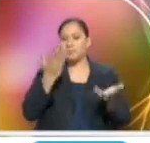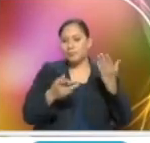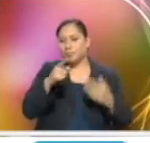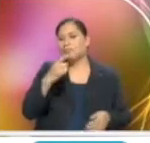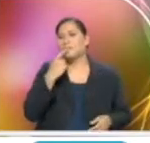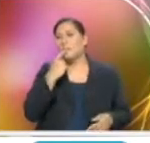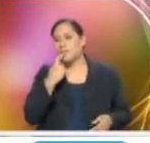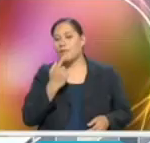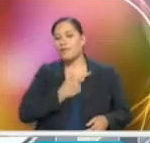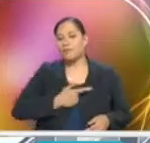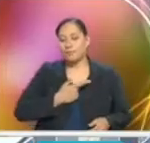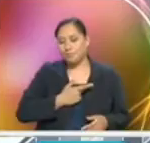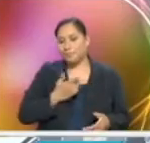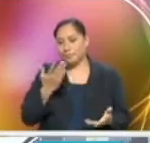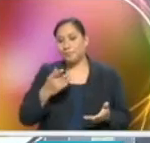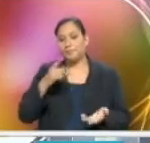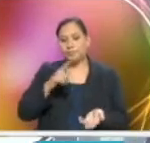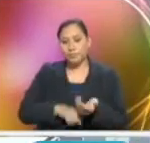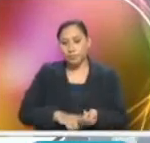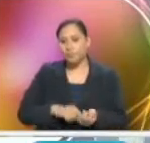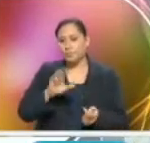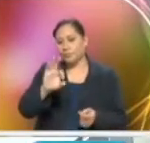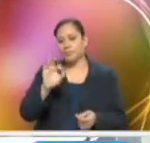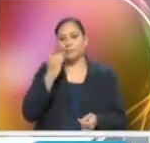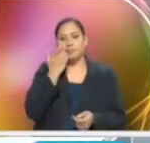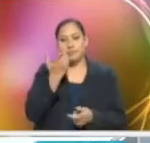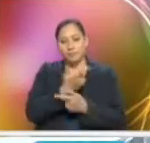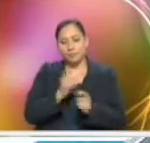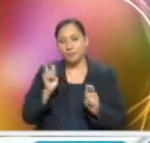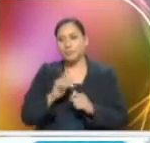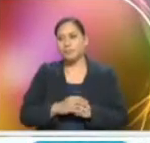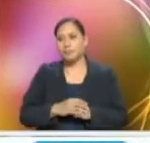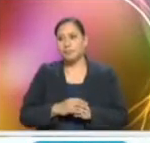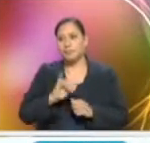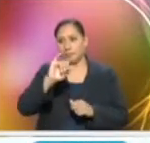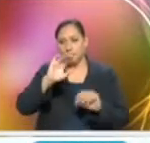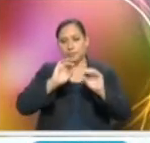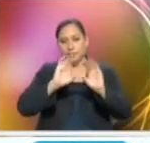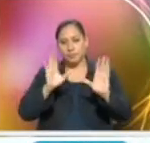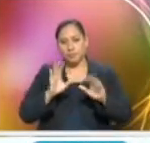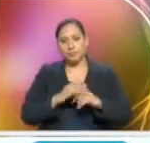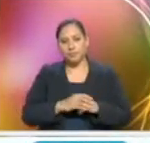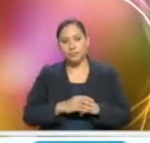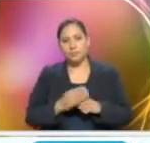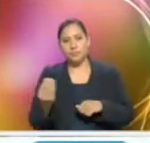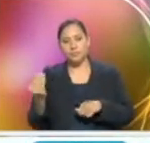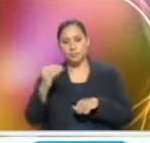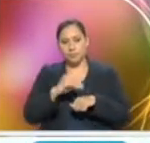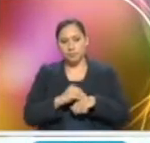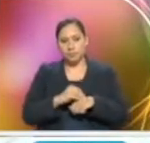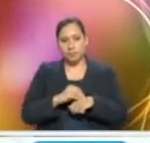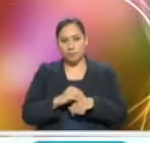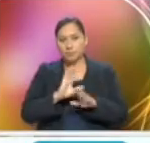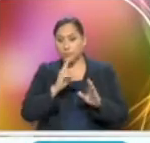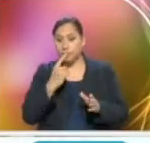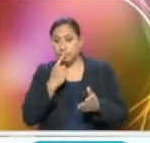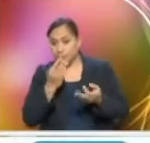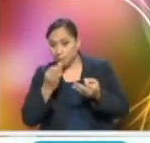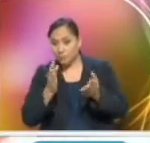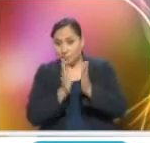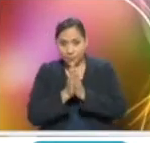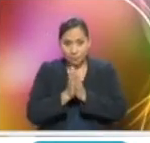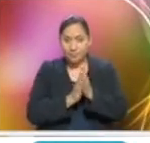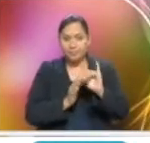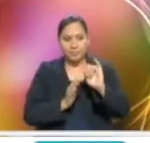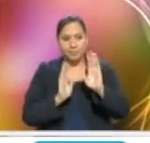El de relleno, cada con persona, relleno, del ¿no? que ustedes quieran, también. Claro. exactamente. Entonces vamos a ponerle, ¿ya está antojando? ¿Ya? ¿Ok? Ya estás...